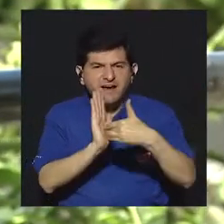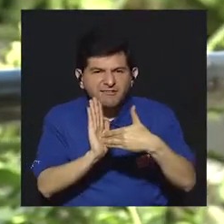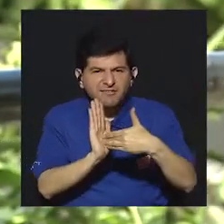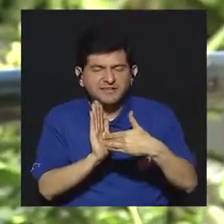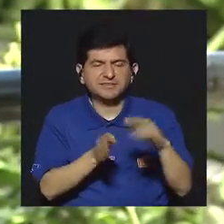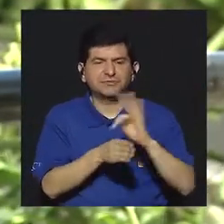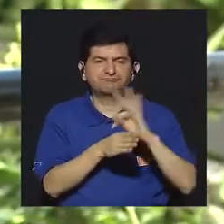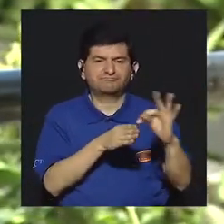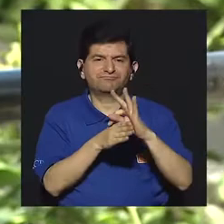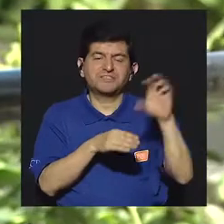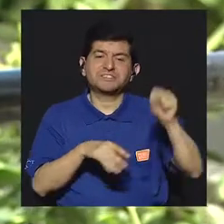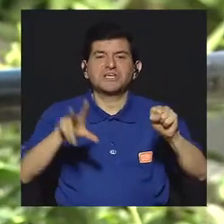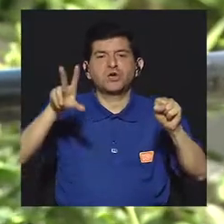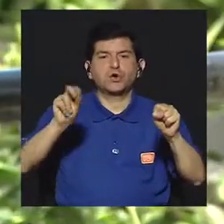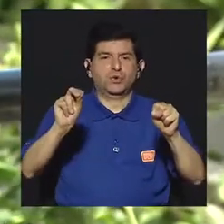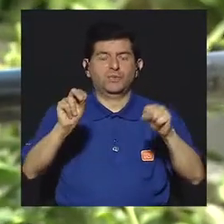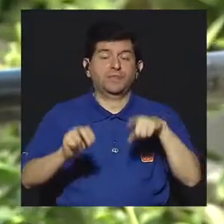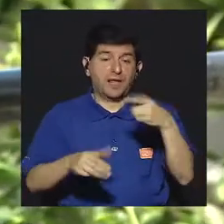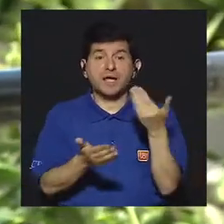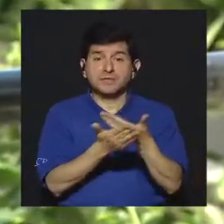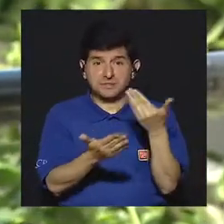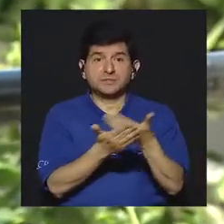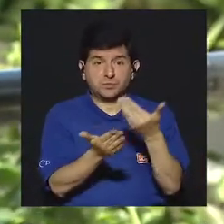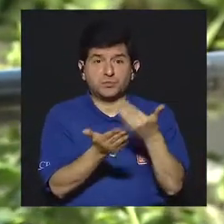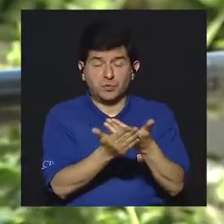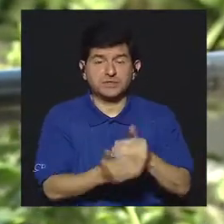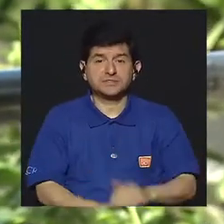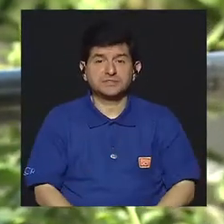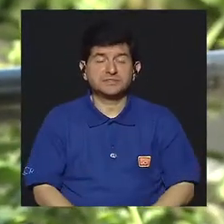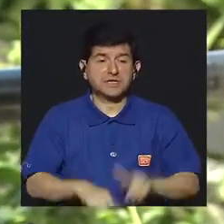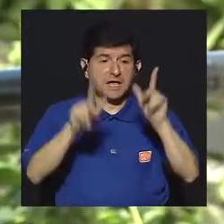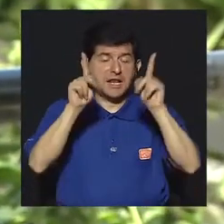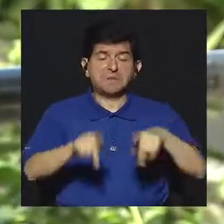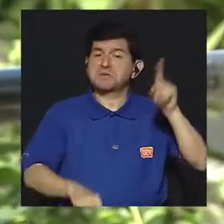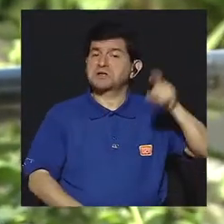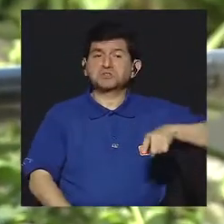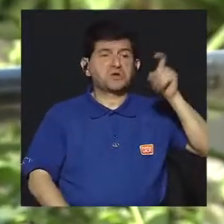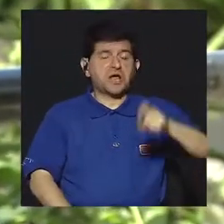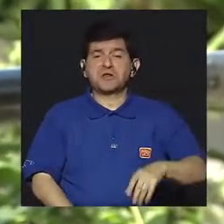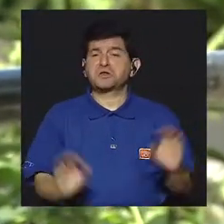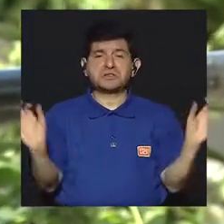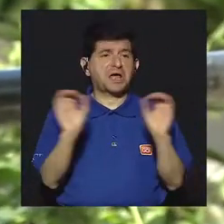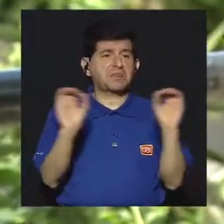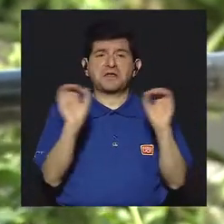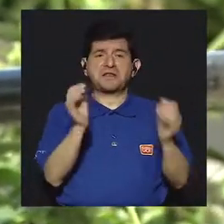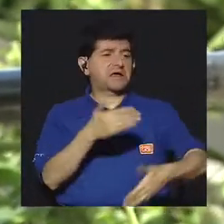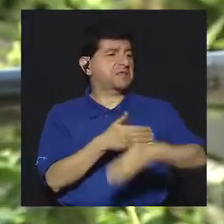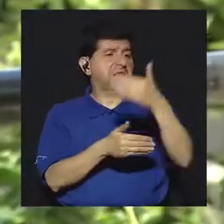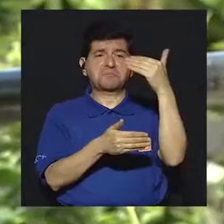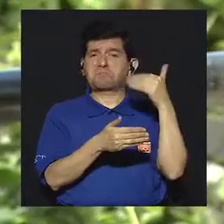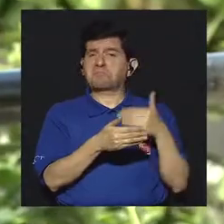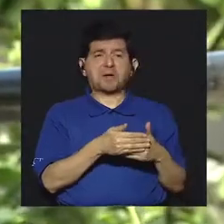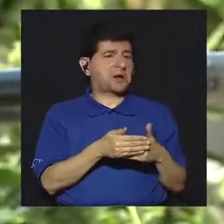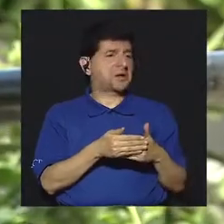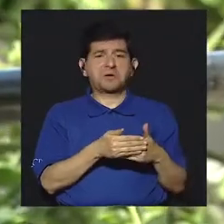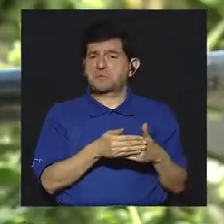daño con el tratamiento, ¿no? Entonces, esta es una prueba que el paciente no necesita ningún previo,